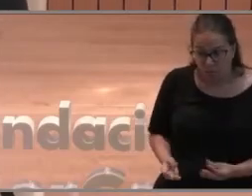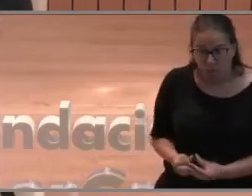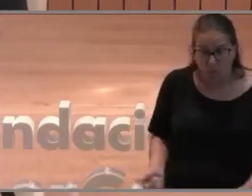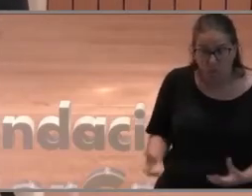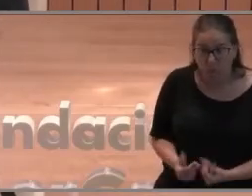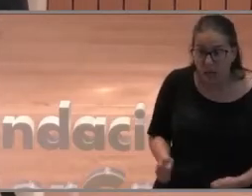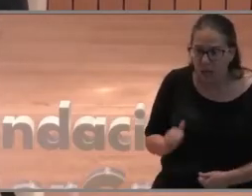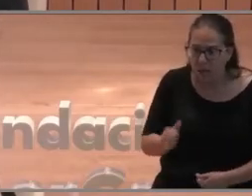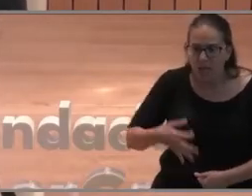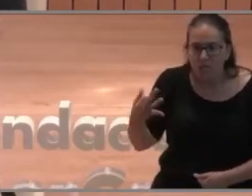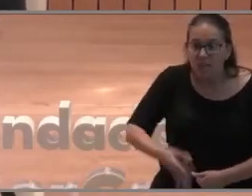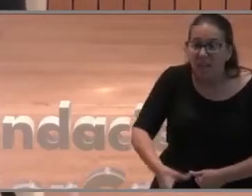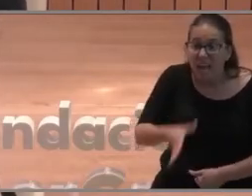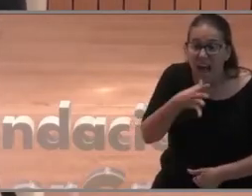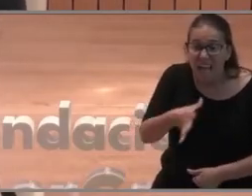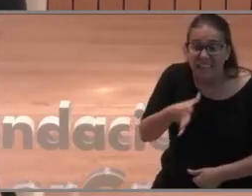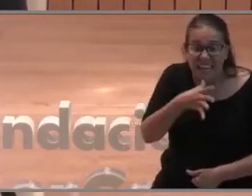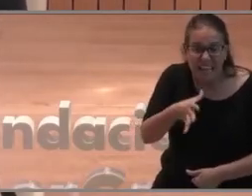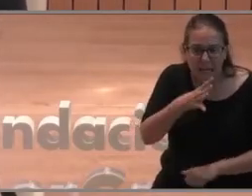hidratarnos.